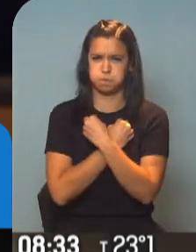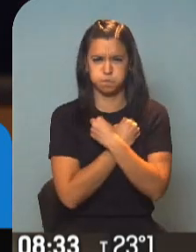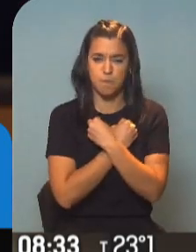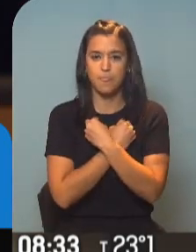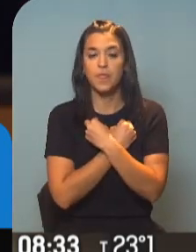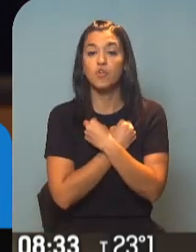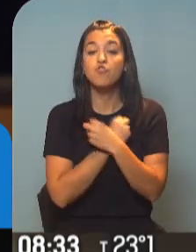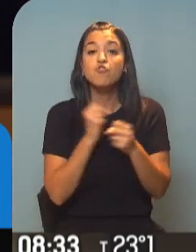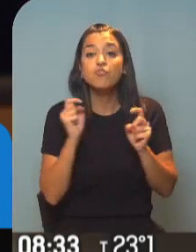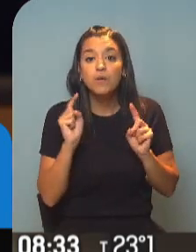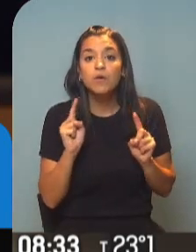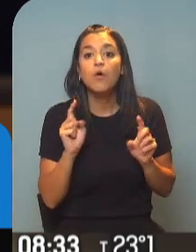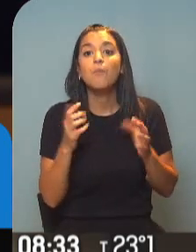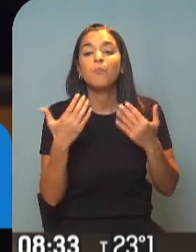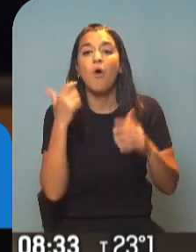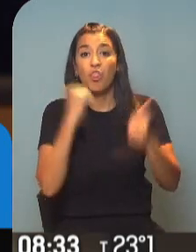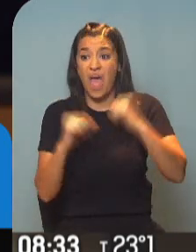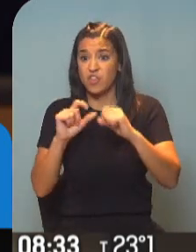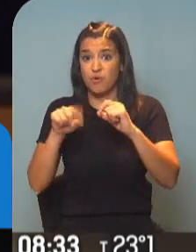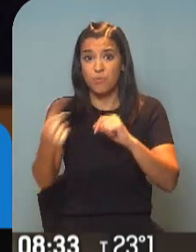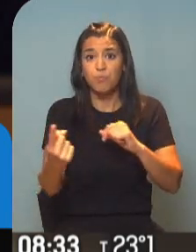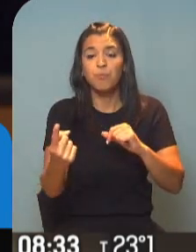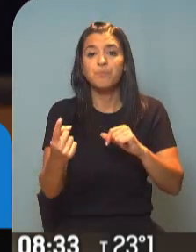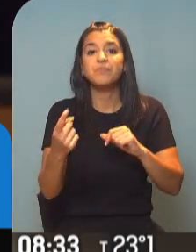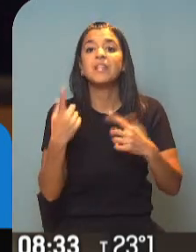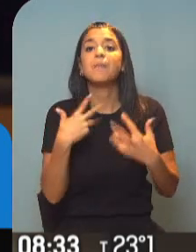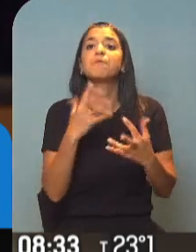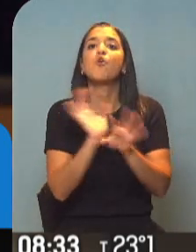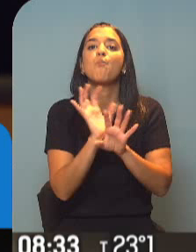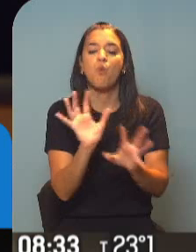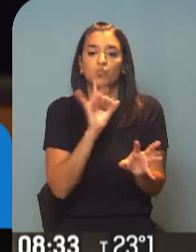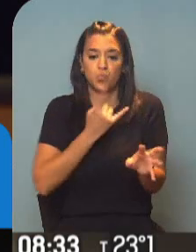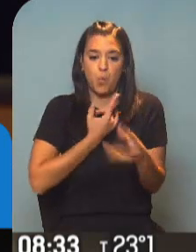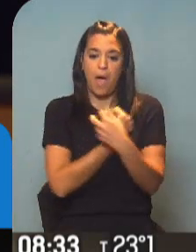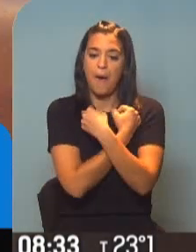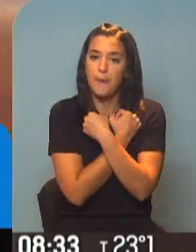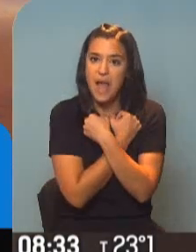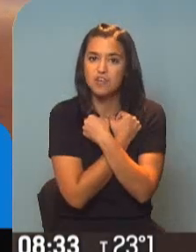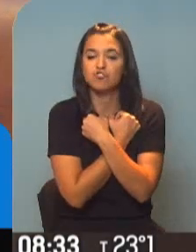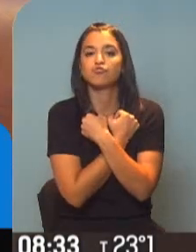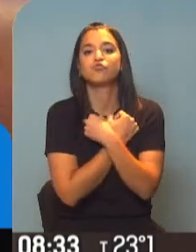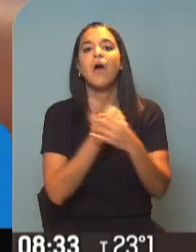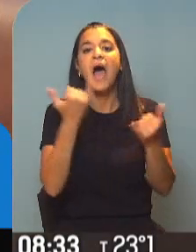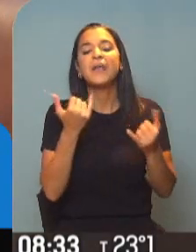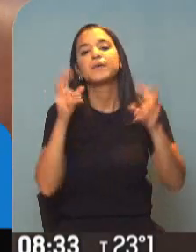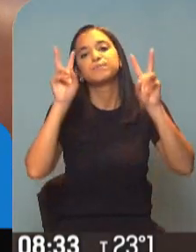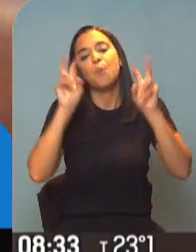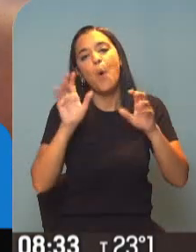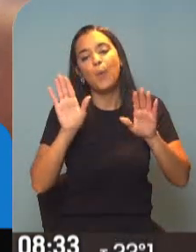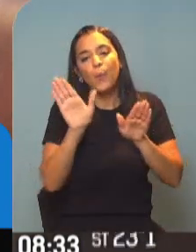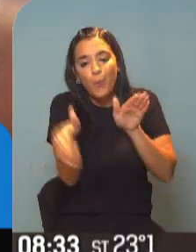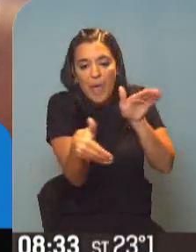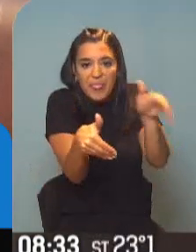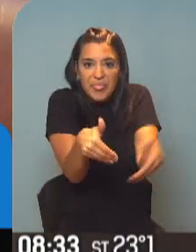daña con con posibilidad de daño para terceros a los propios sino auto abrazada existen unos vendajes entre comillas